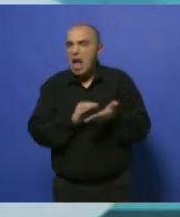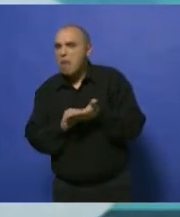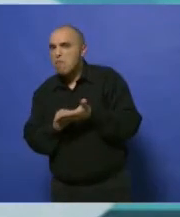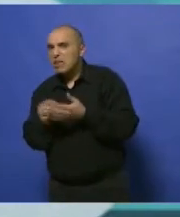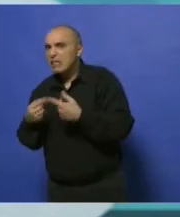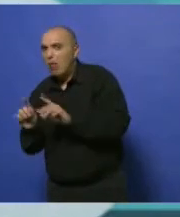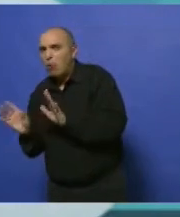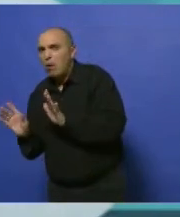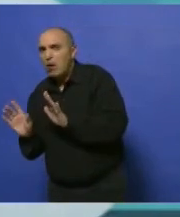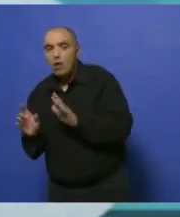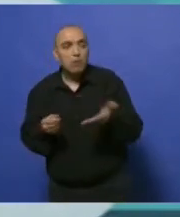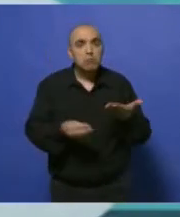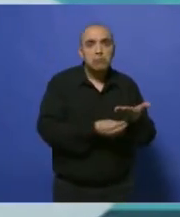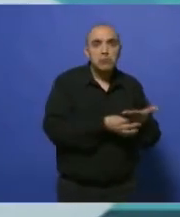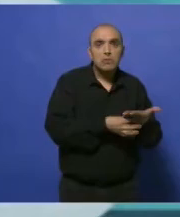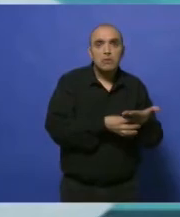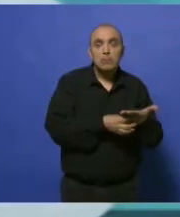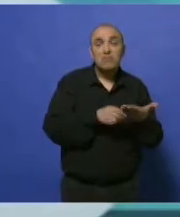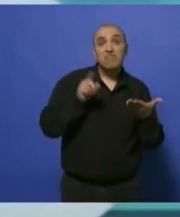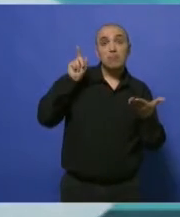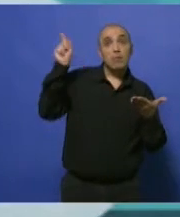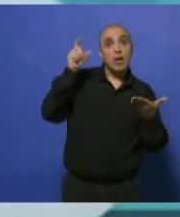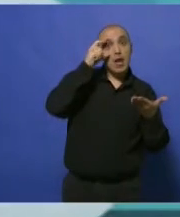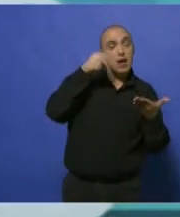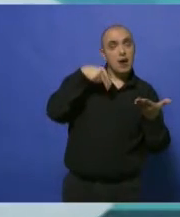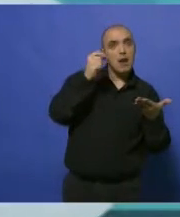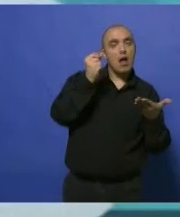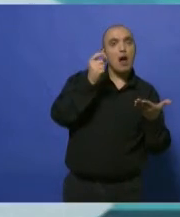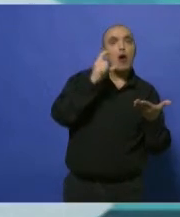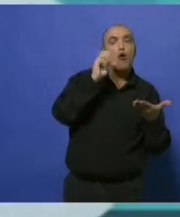el ENACOM va a enviar un mensaje que va a informar en la pantalla de que no se puede usar el equipo porque está bloqueado.